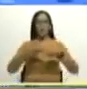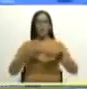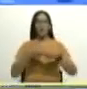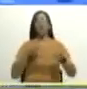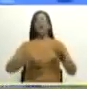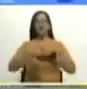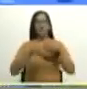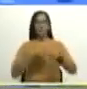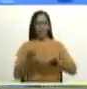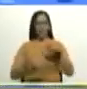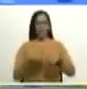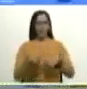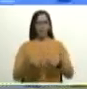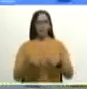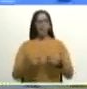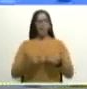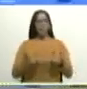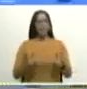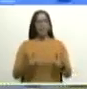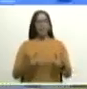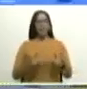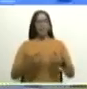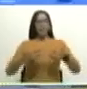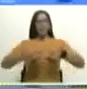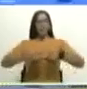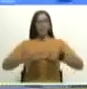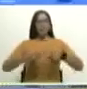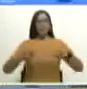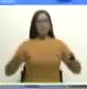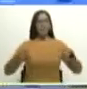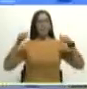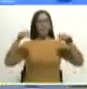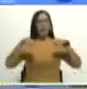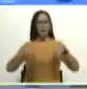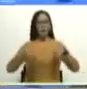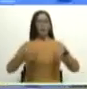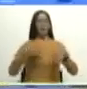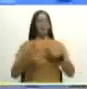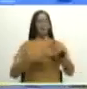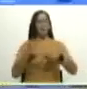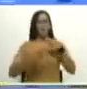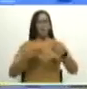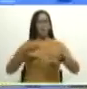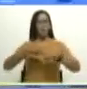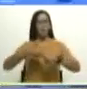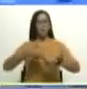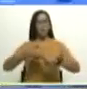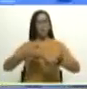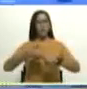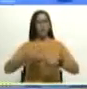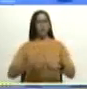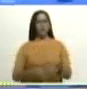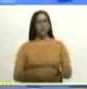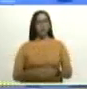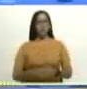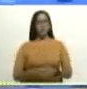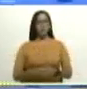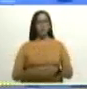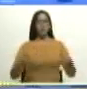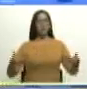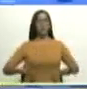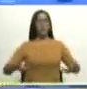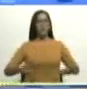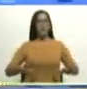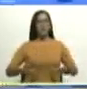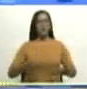vamos a hacer. Pero el crecimiento hoy por hoy de la producción petrolera ha sido con esfuerzo